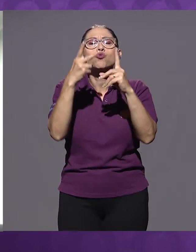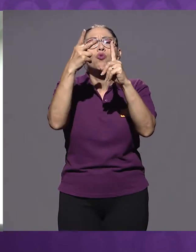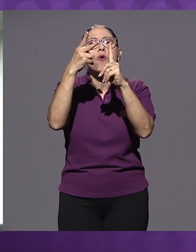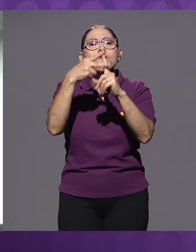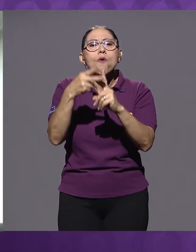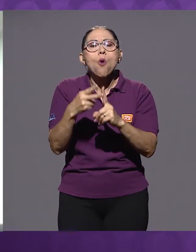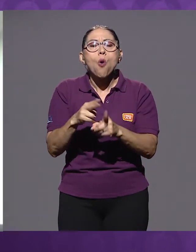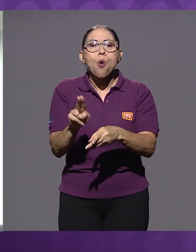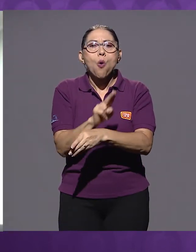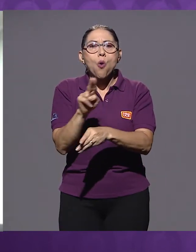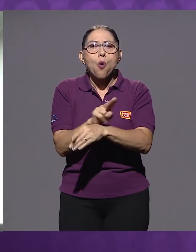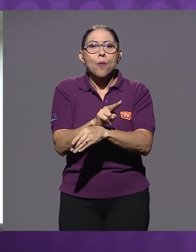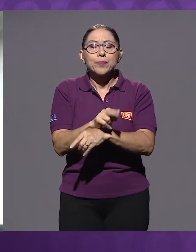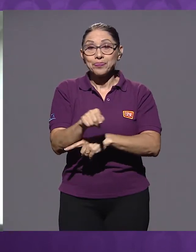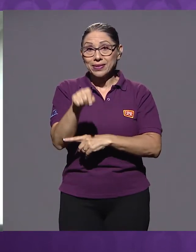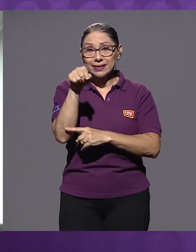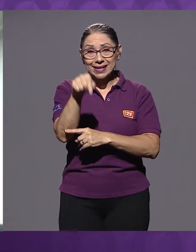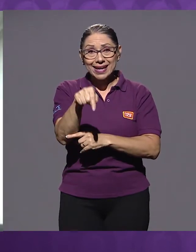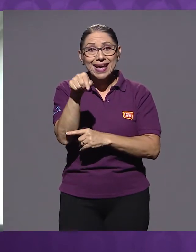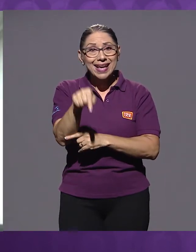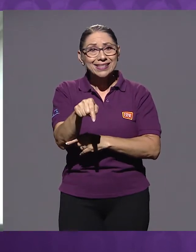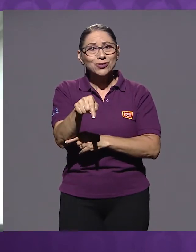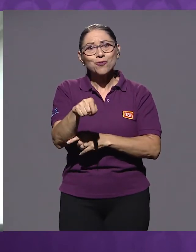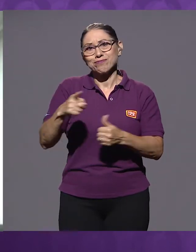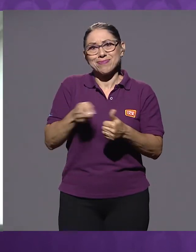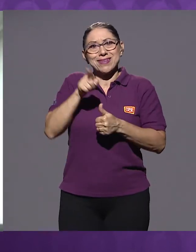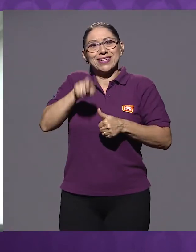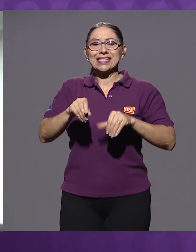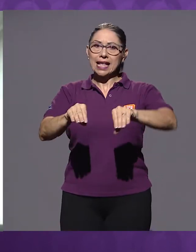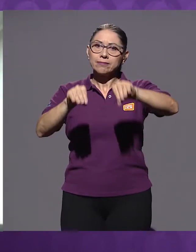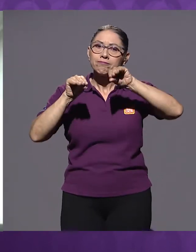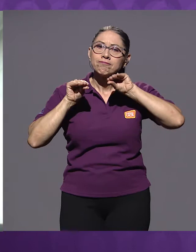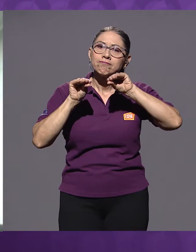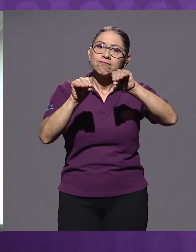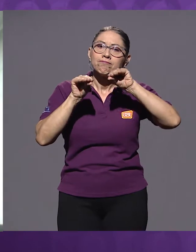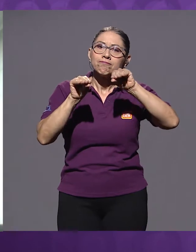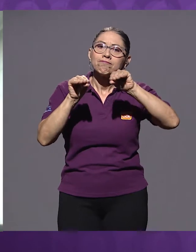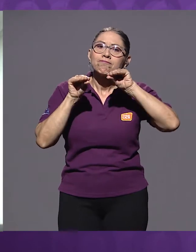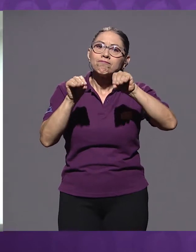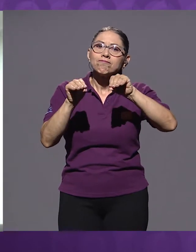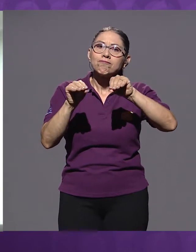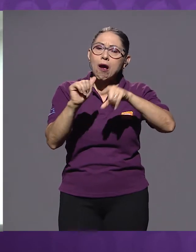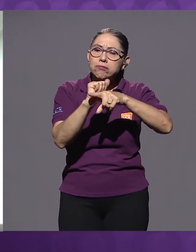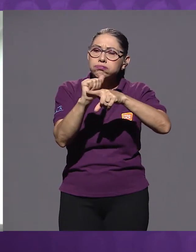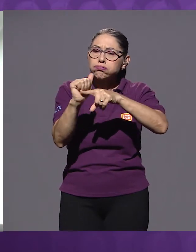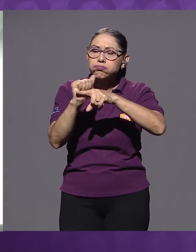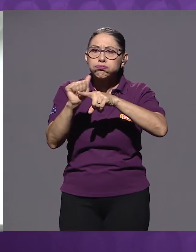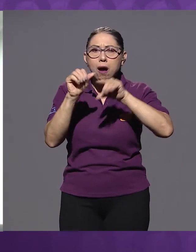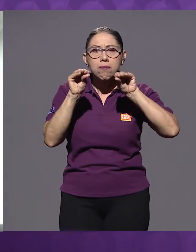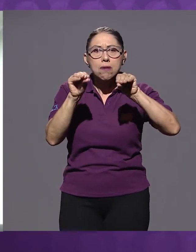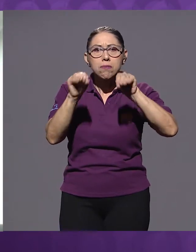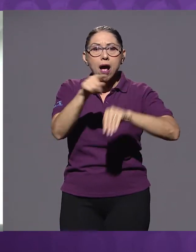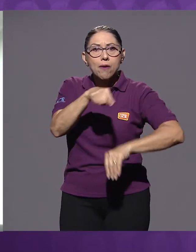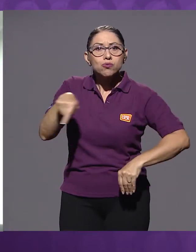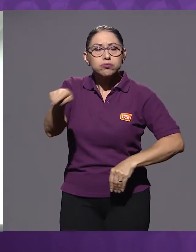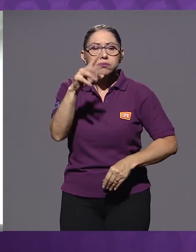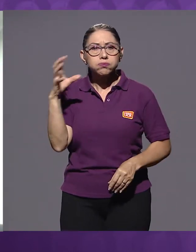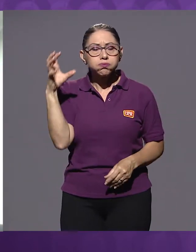lenguaje, pero eso pasa por una pedagogía, eso pasa por enterarse